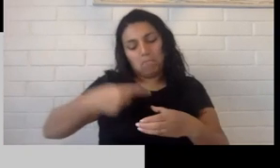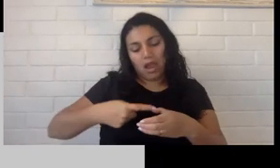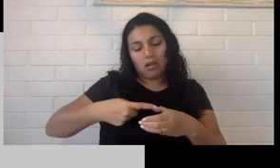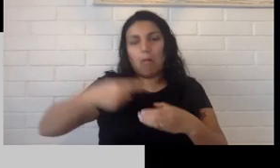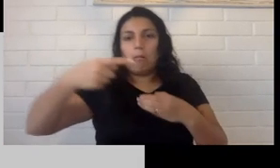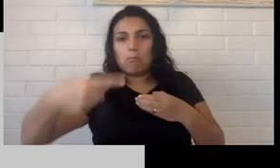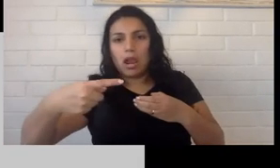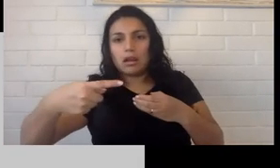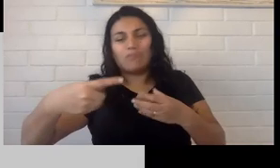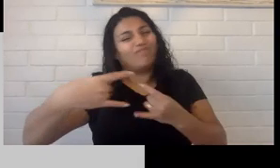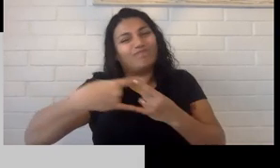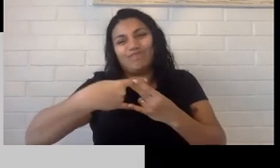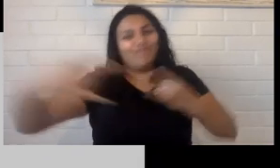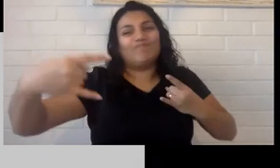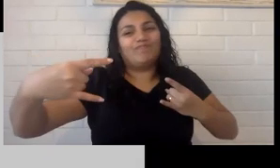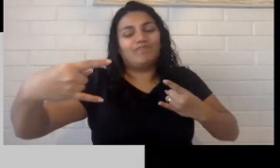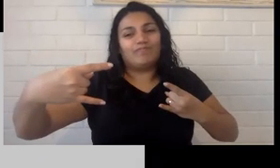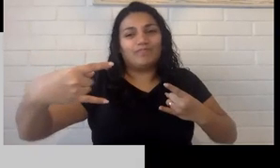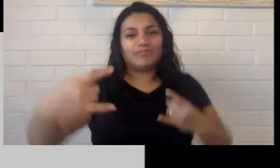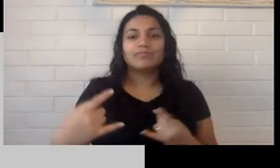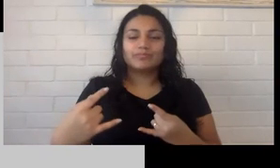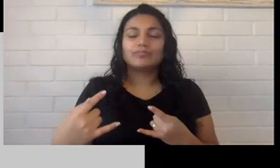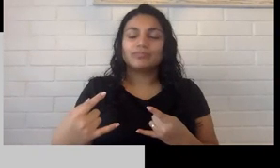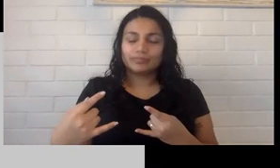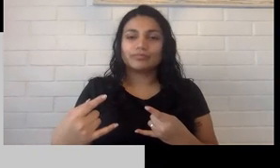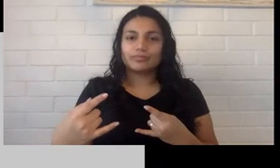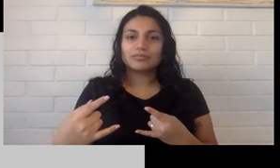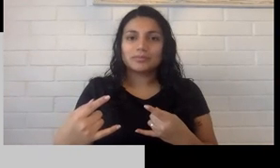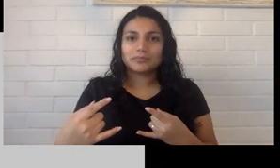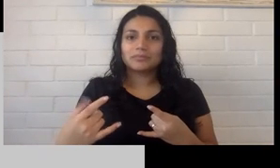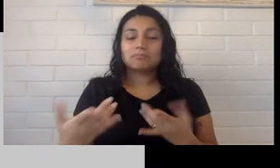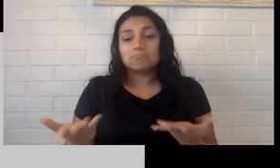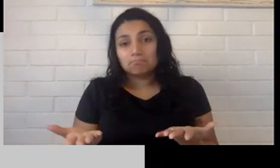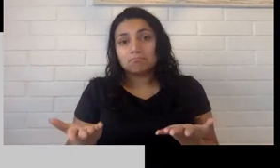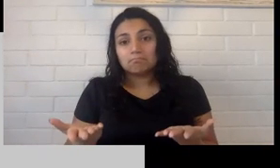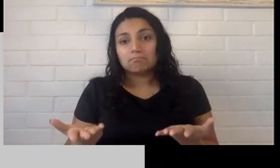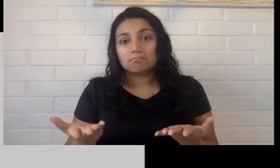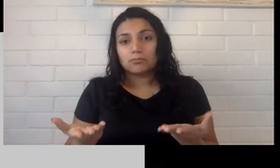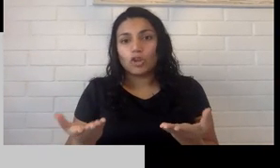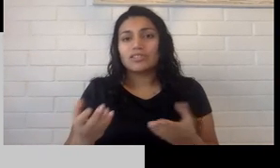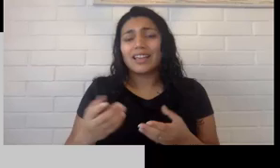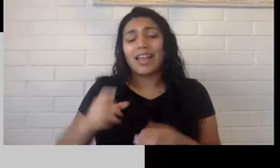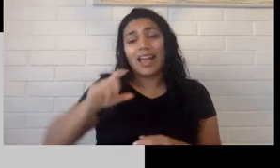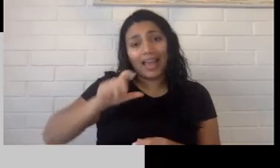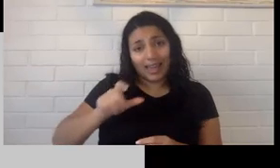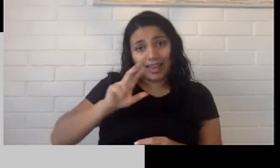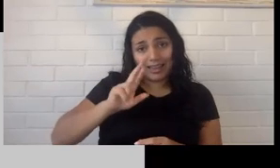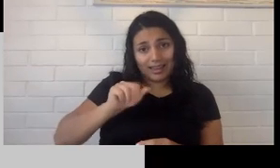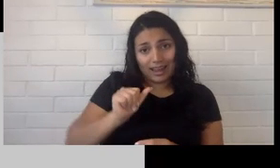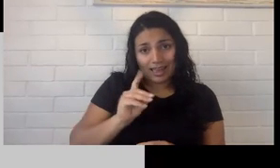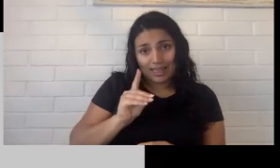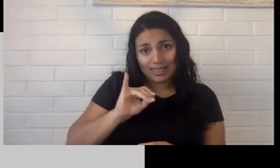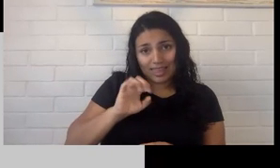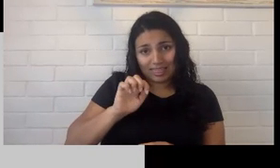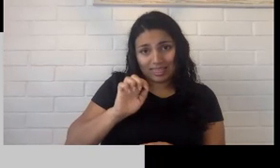gradiente eléctrico, porque negativo con negativo se van a repeler. Y entonces el gradiente eléctrico, esto que está